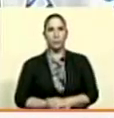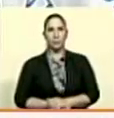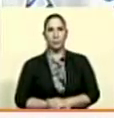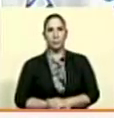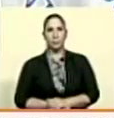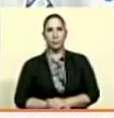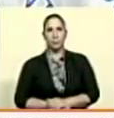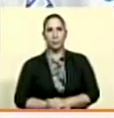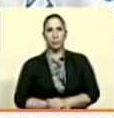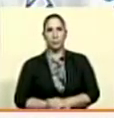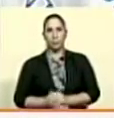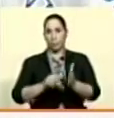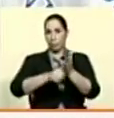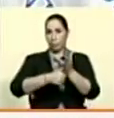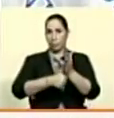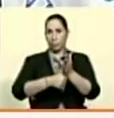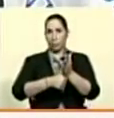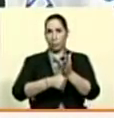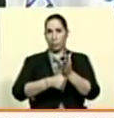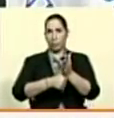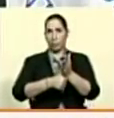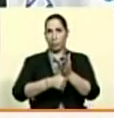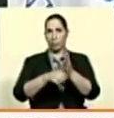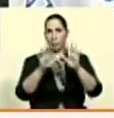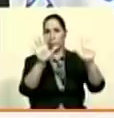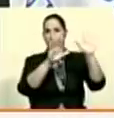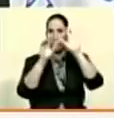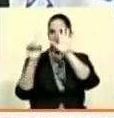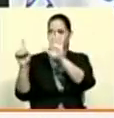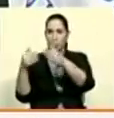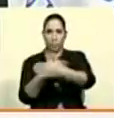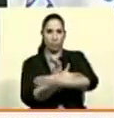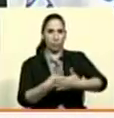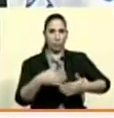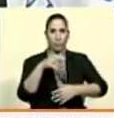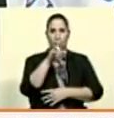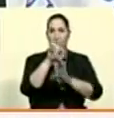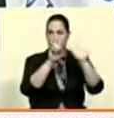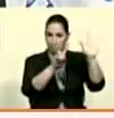Márquez, titular de la cédula de identidad